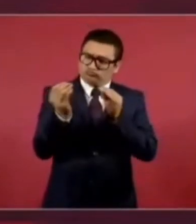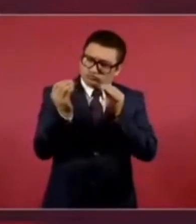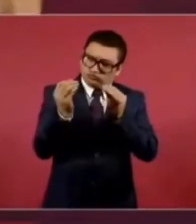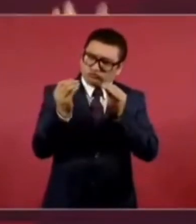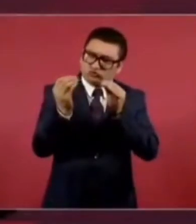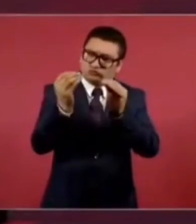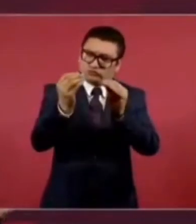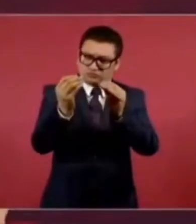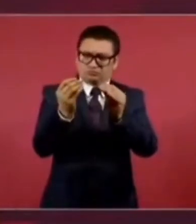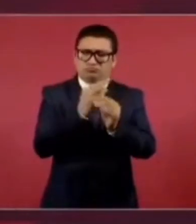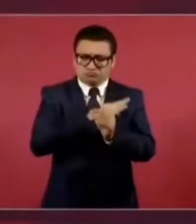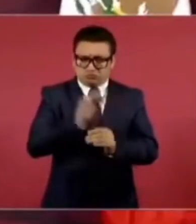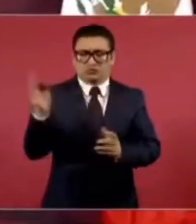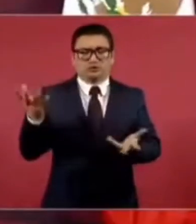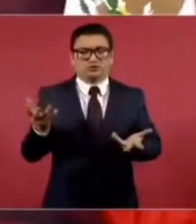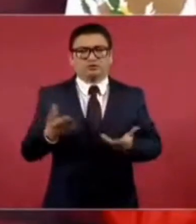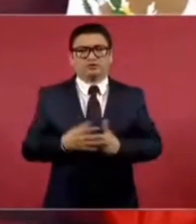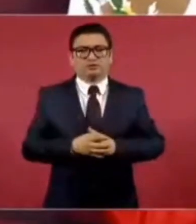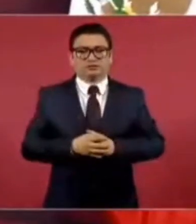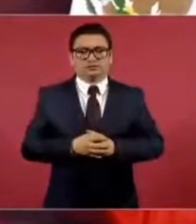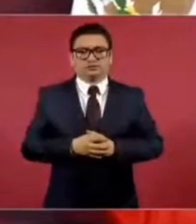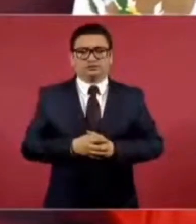sobre todo,